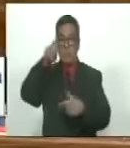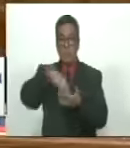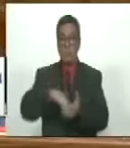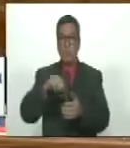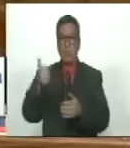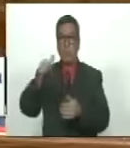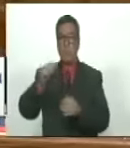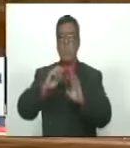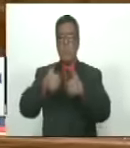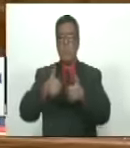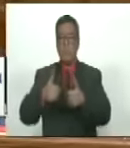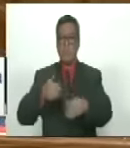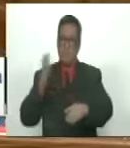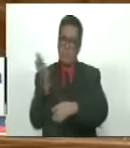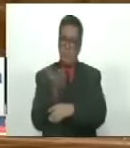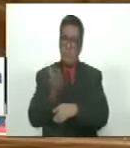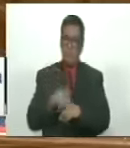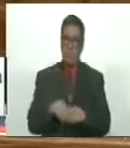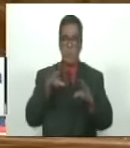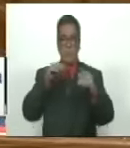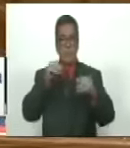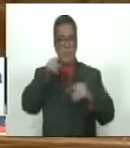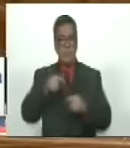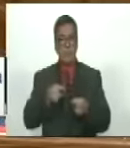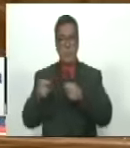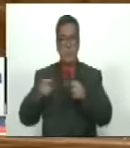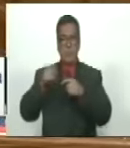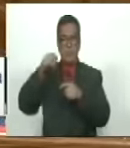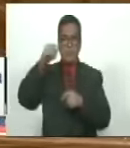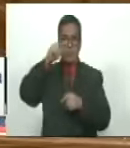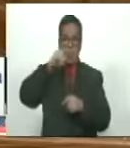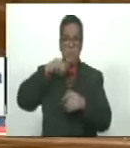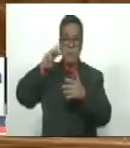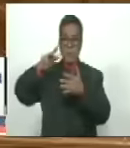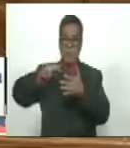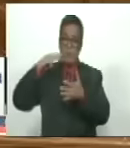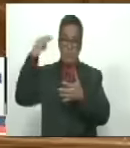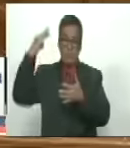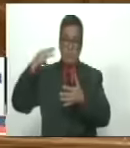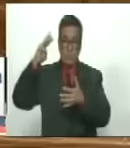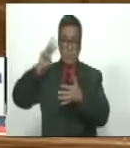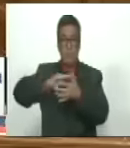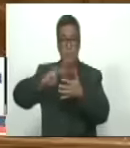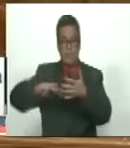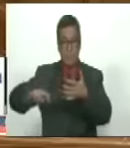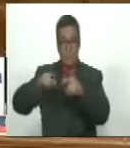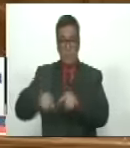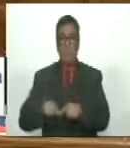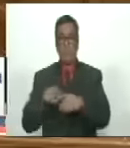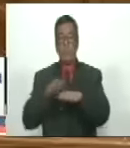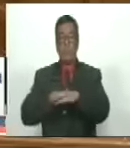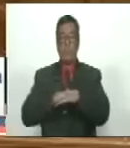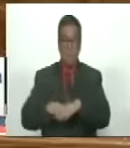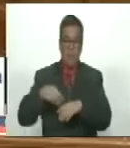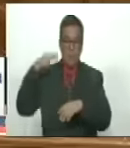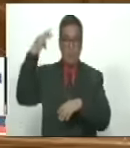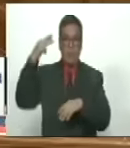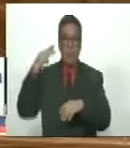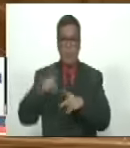para iniciar esa arremetida. Nos habla del Tratado de Washington, el fraudulento laudo arbitral, y luego